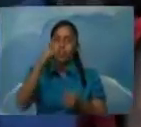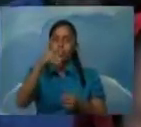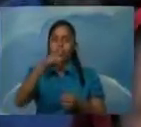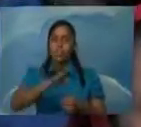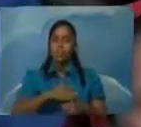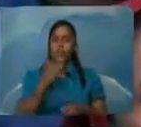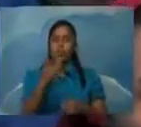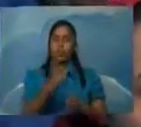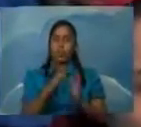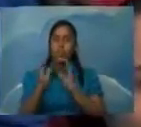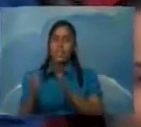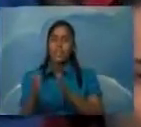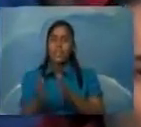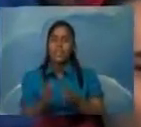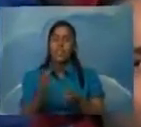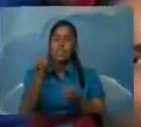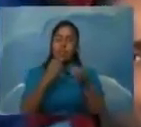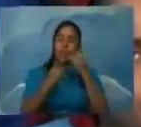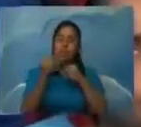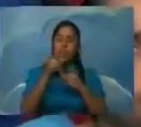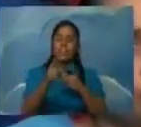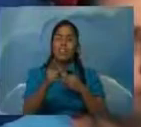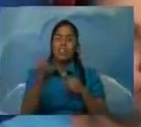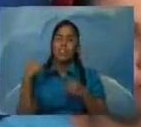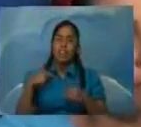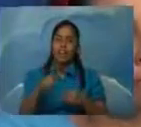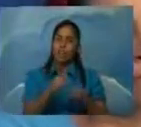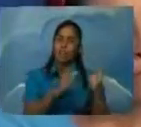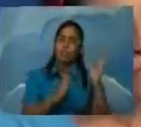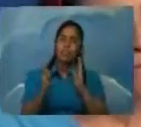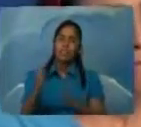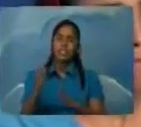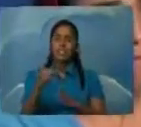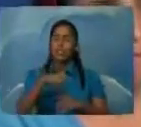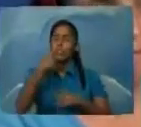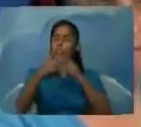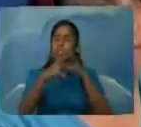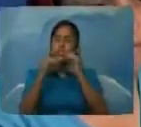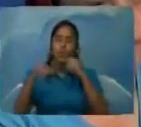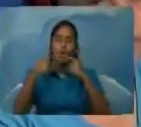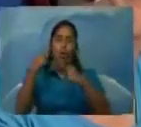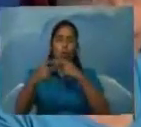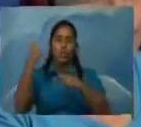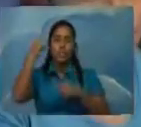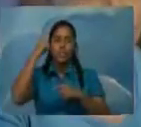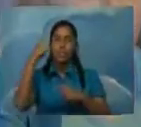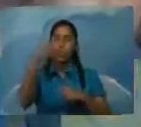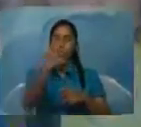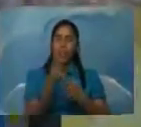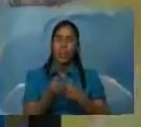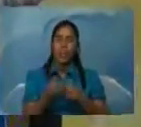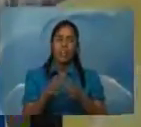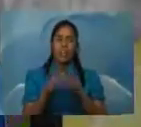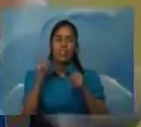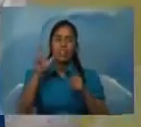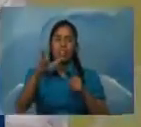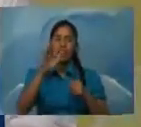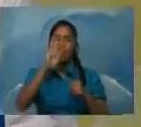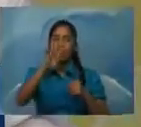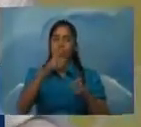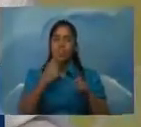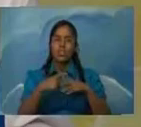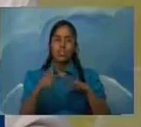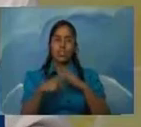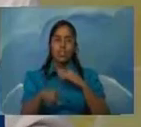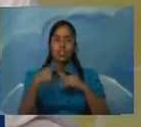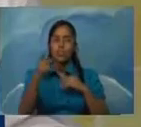digerir. Cómase eso y téngalo allí presente durante el día. No agarre y se embuche, no agarre y lea 3-4 capítulos y